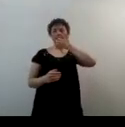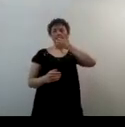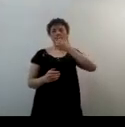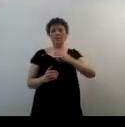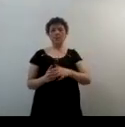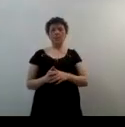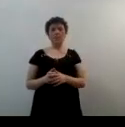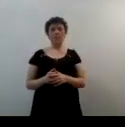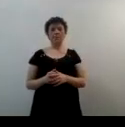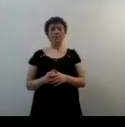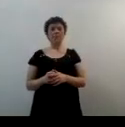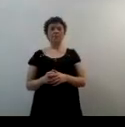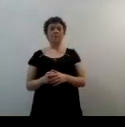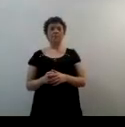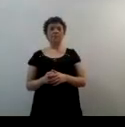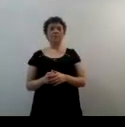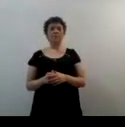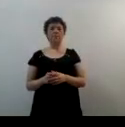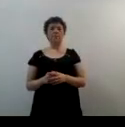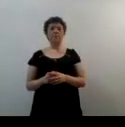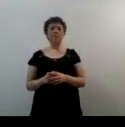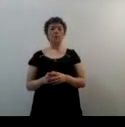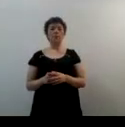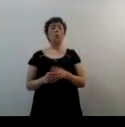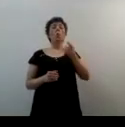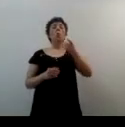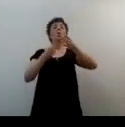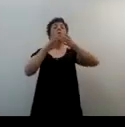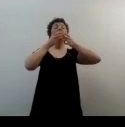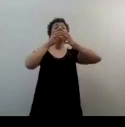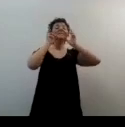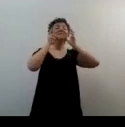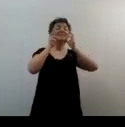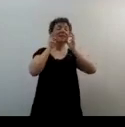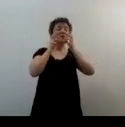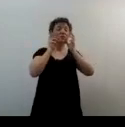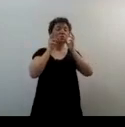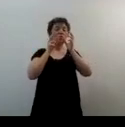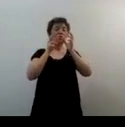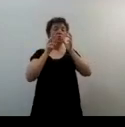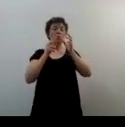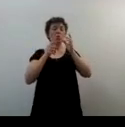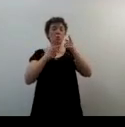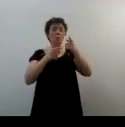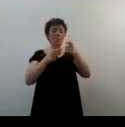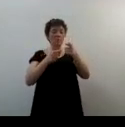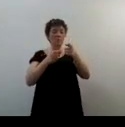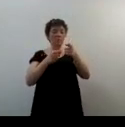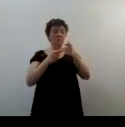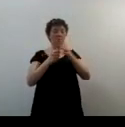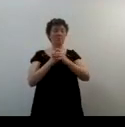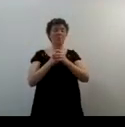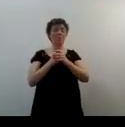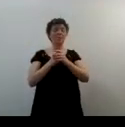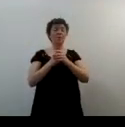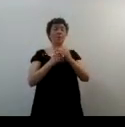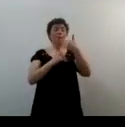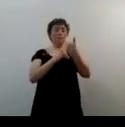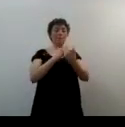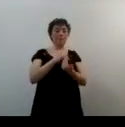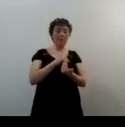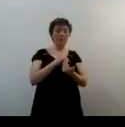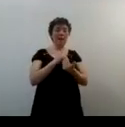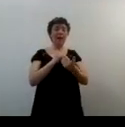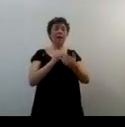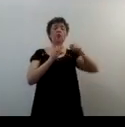decir, un desayuno, una toma entre horas con un yogur, medio vaso de leche, una rebanadita de pan y una pieza de